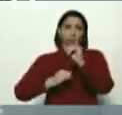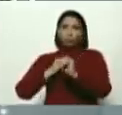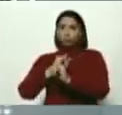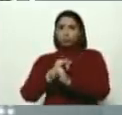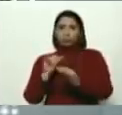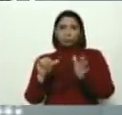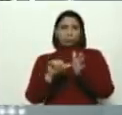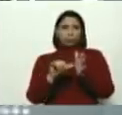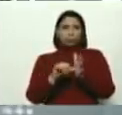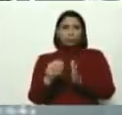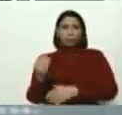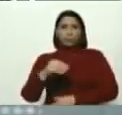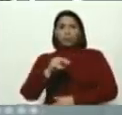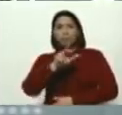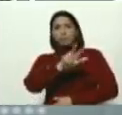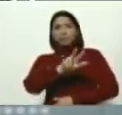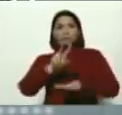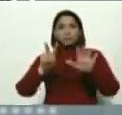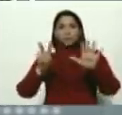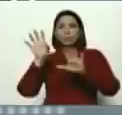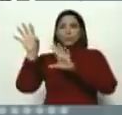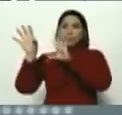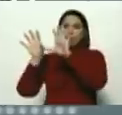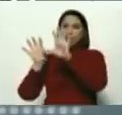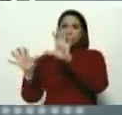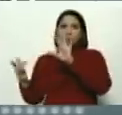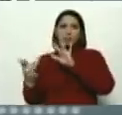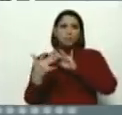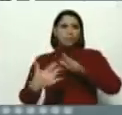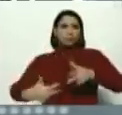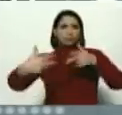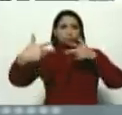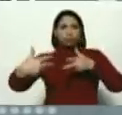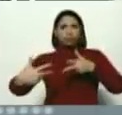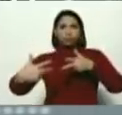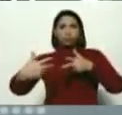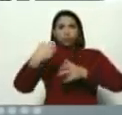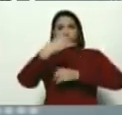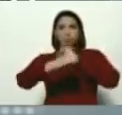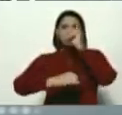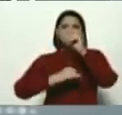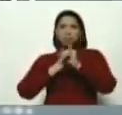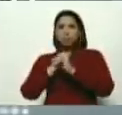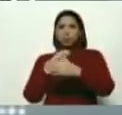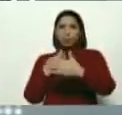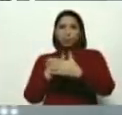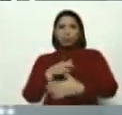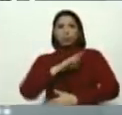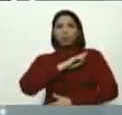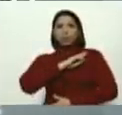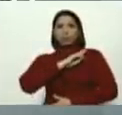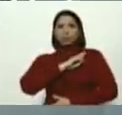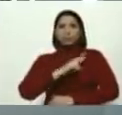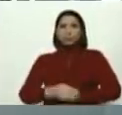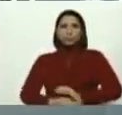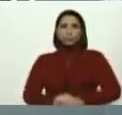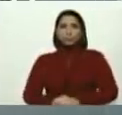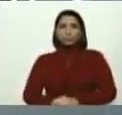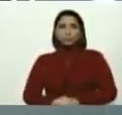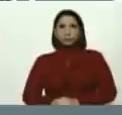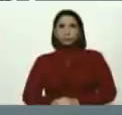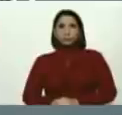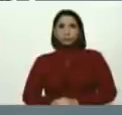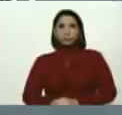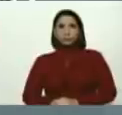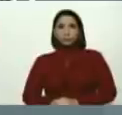más de 37 países, de la cumbre internacional contra el racismo